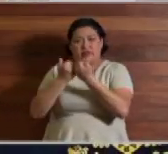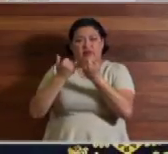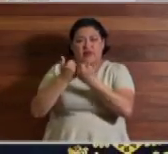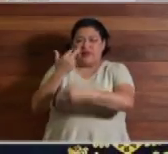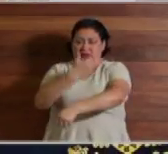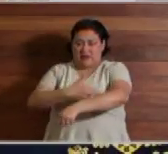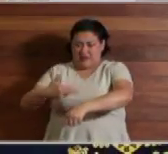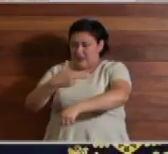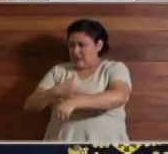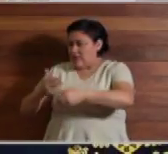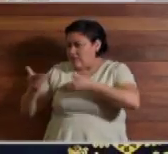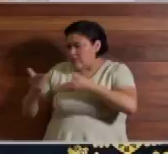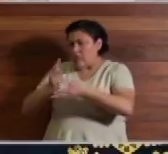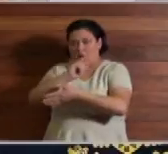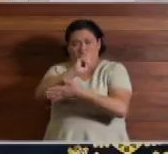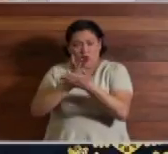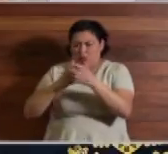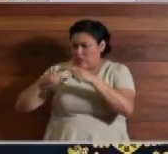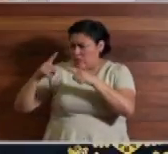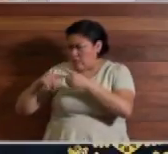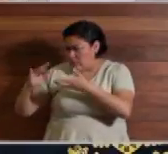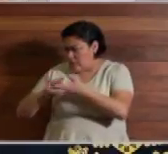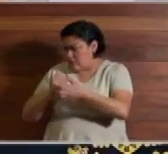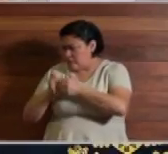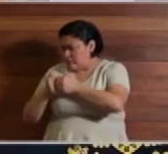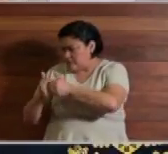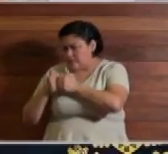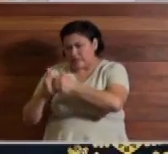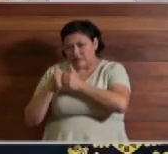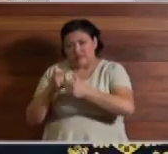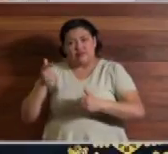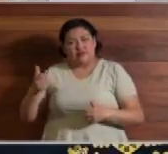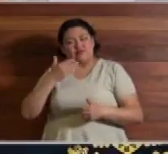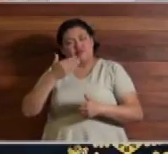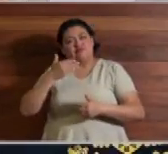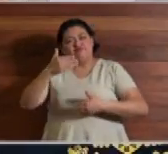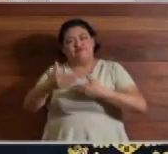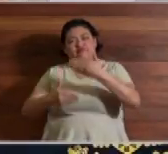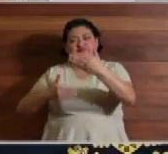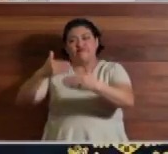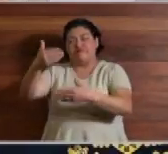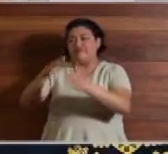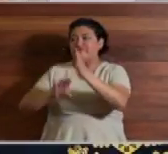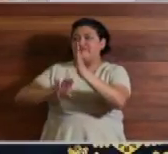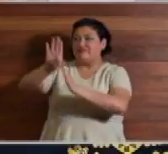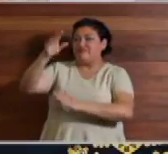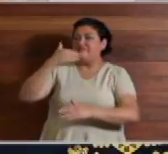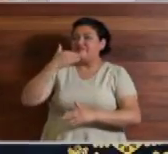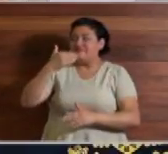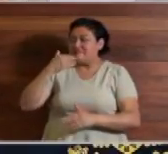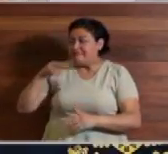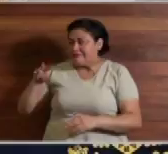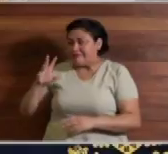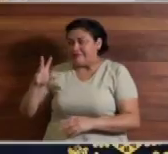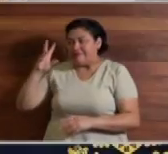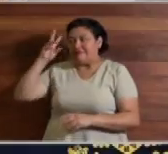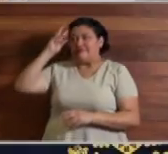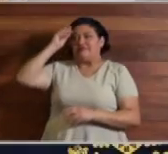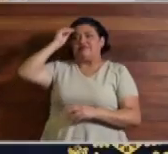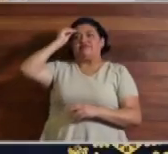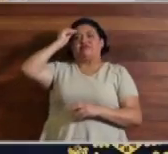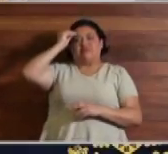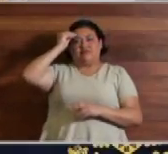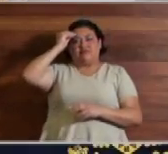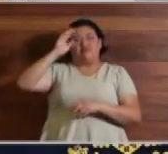PUED varios proyectos y que han sido francamente muy ilustradores de